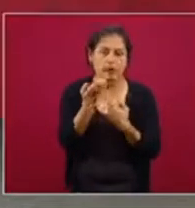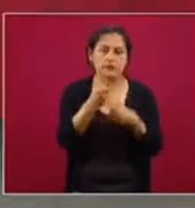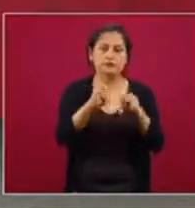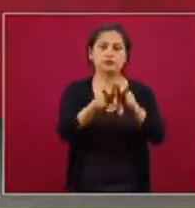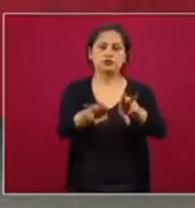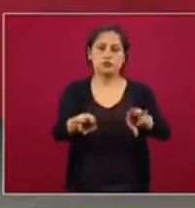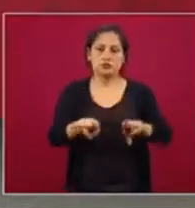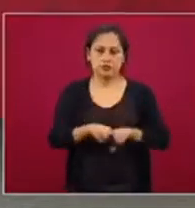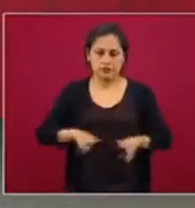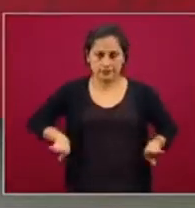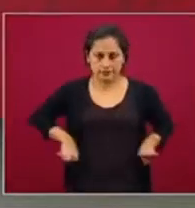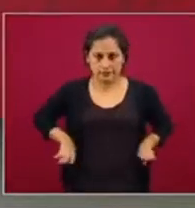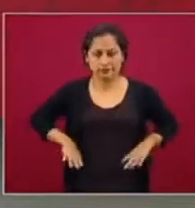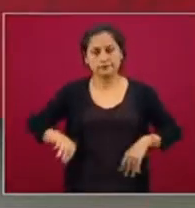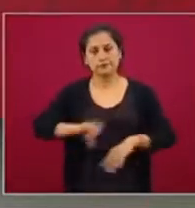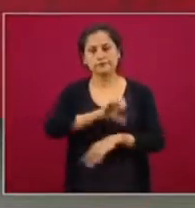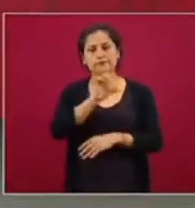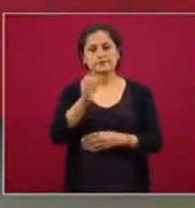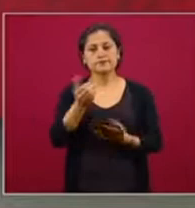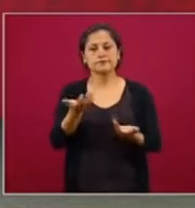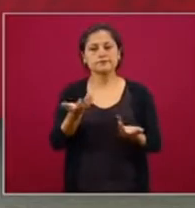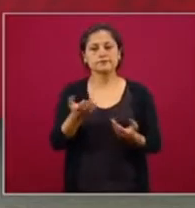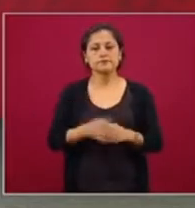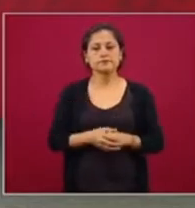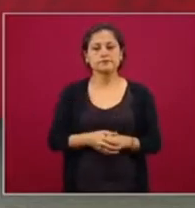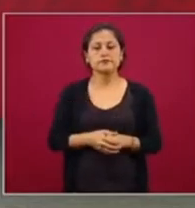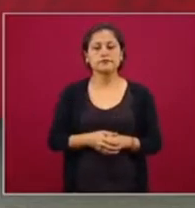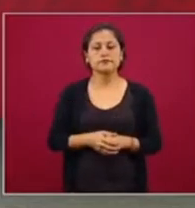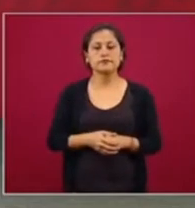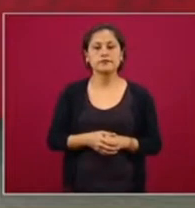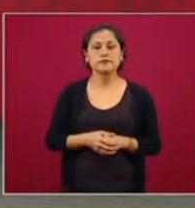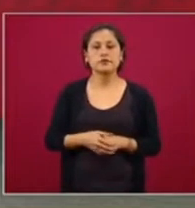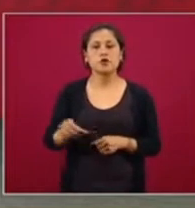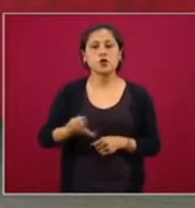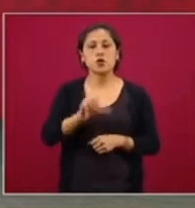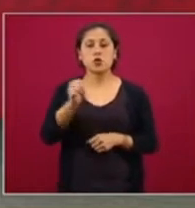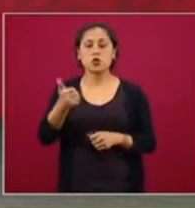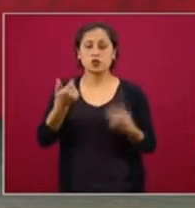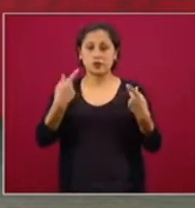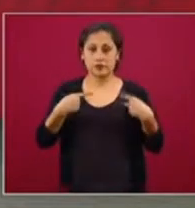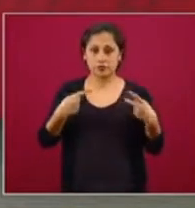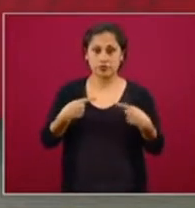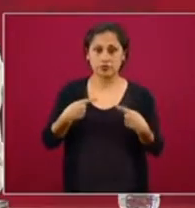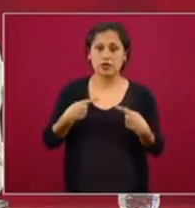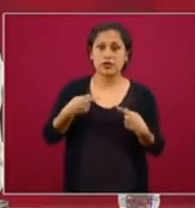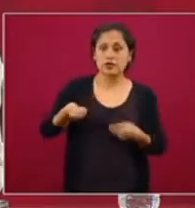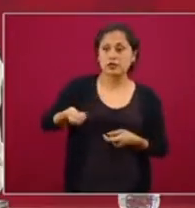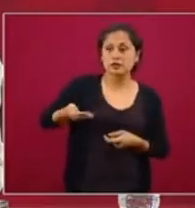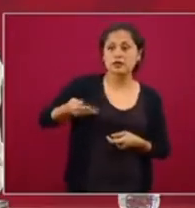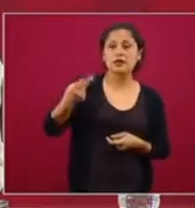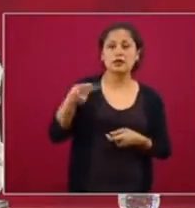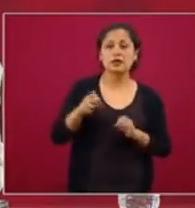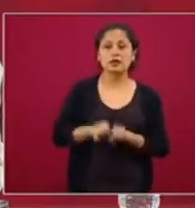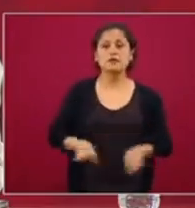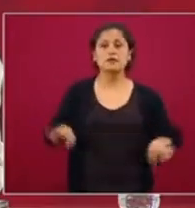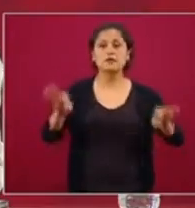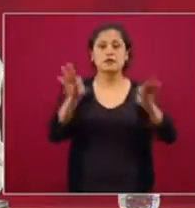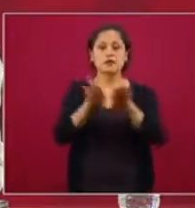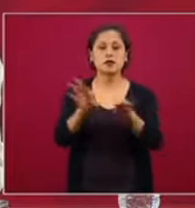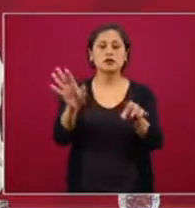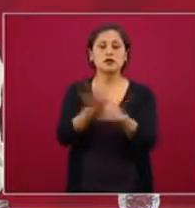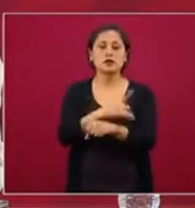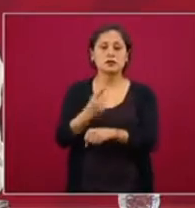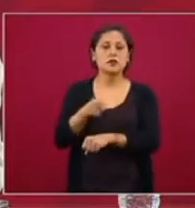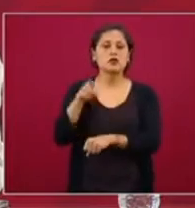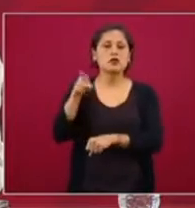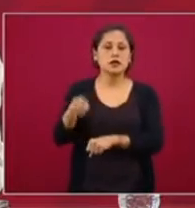cierto personal se le identifica como estratégico por su interés público. Así se llama, de hecho la denominación es